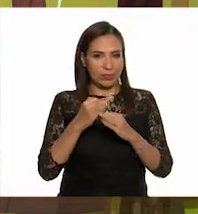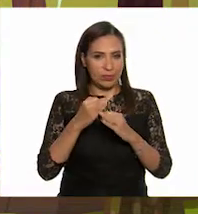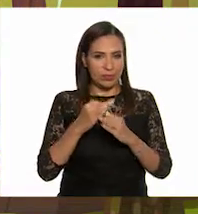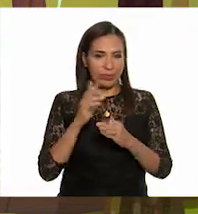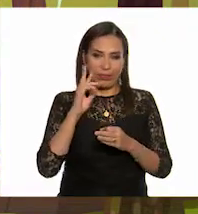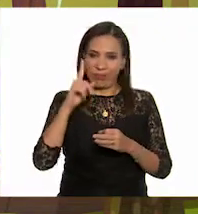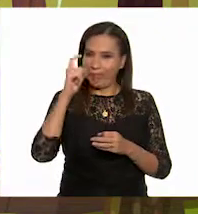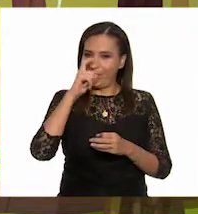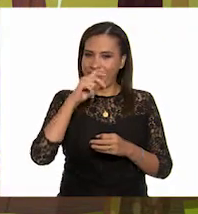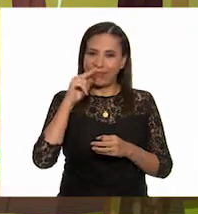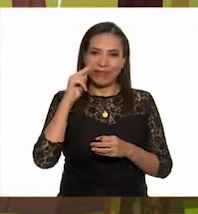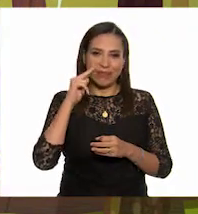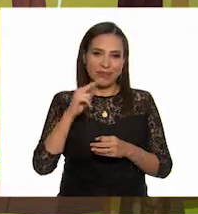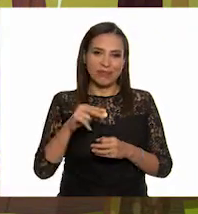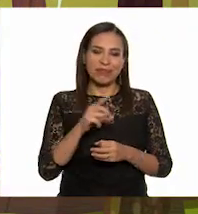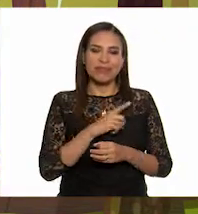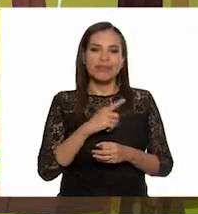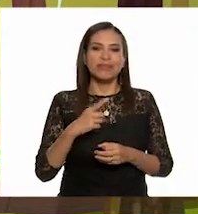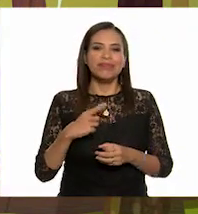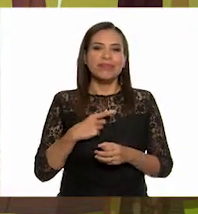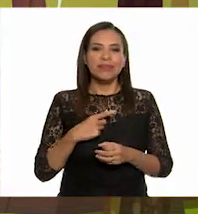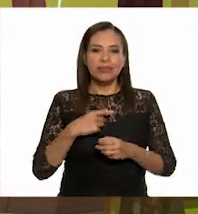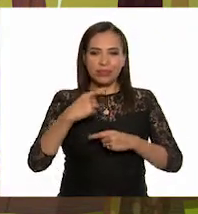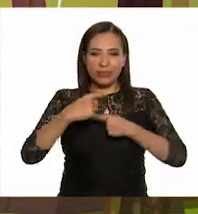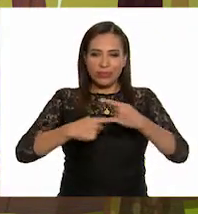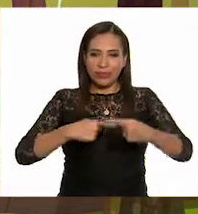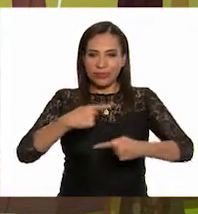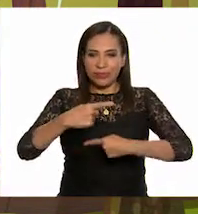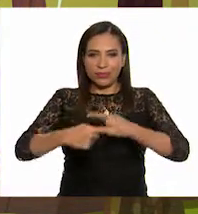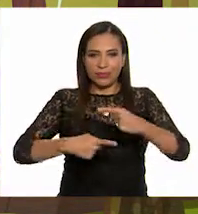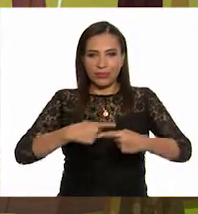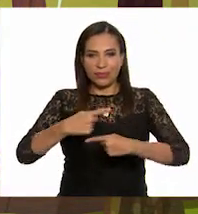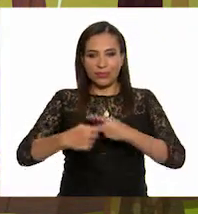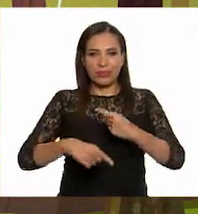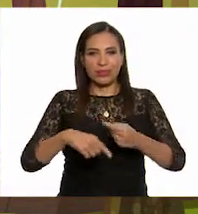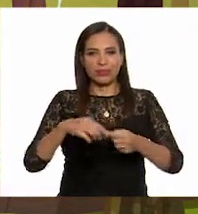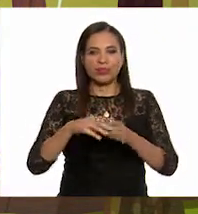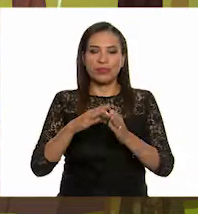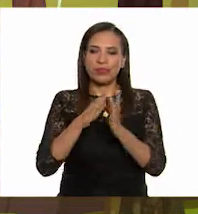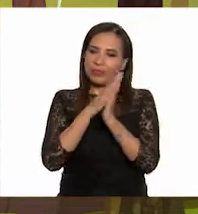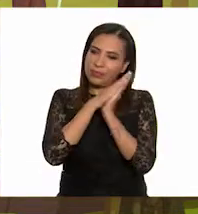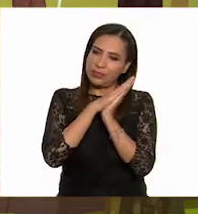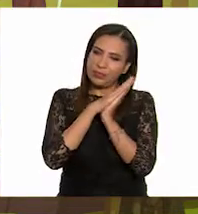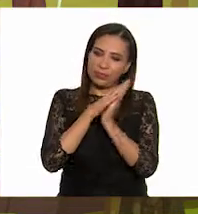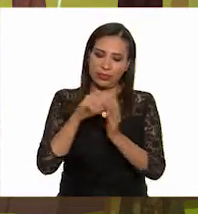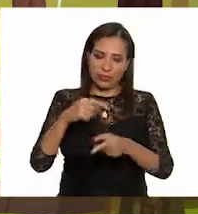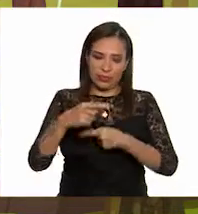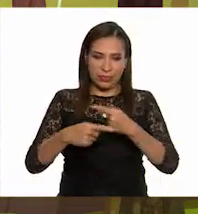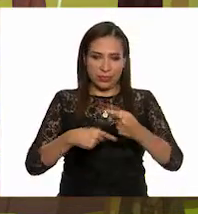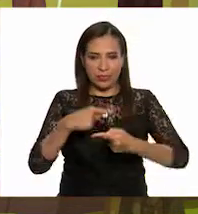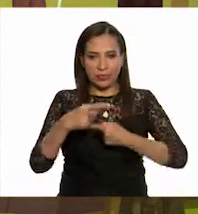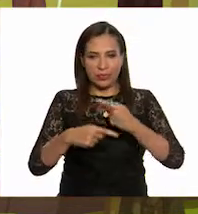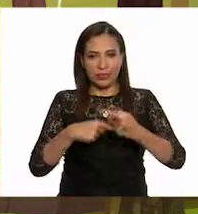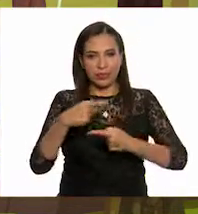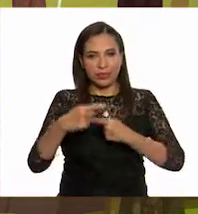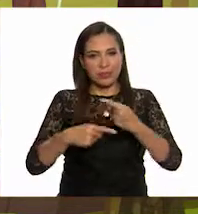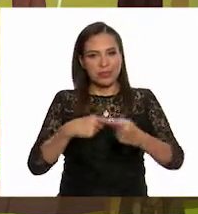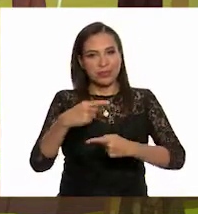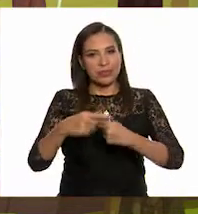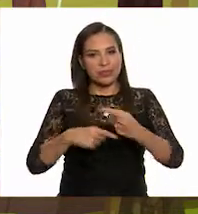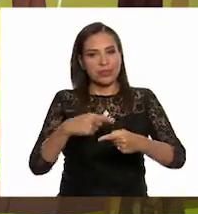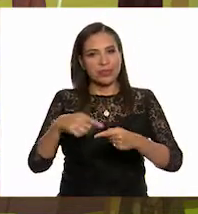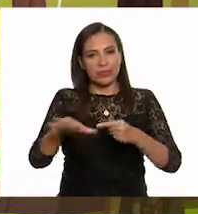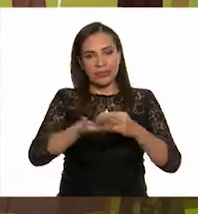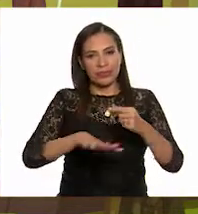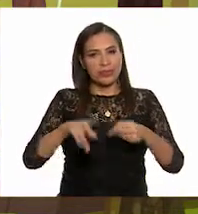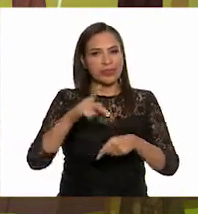muy complicada. Tendremos que rodar. Y nos vamos a acostar en el suelo y vamos a rodar y a rodar y a rodar en